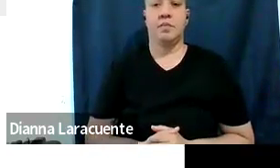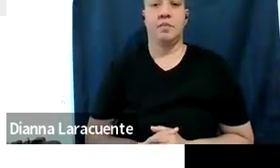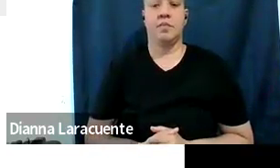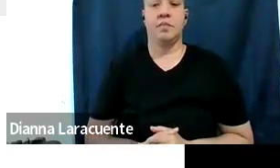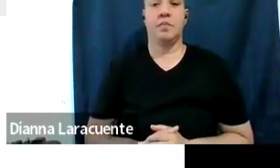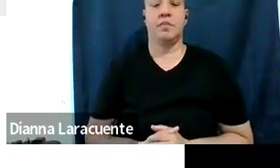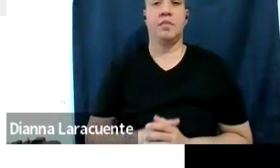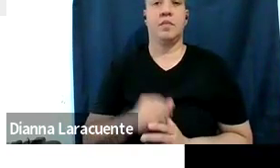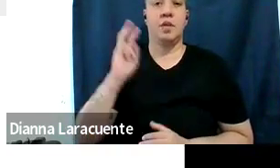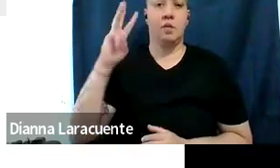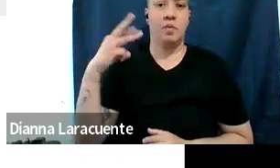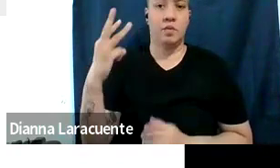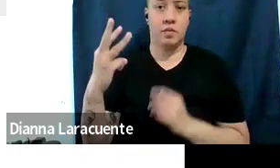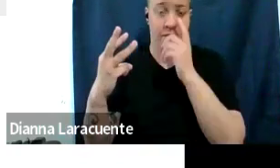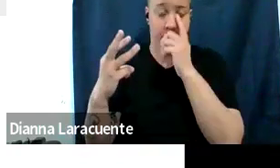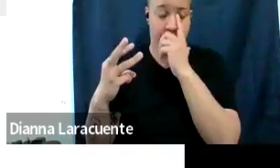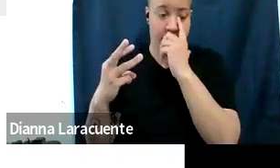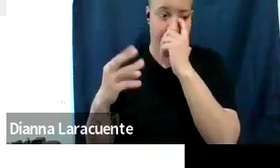en Washington dice,